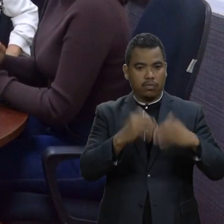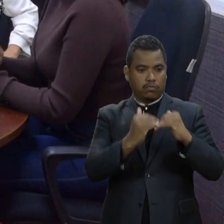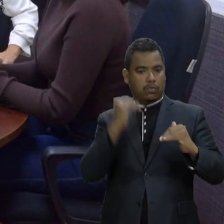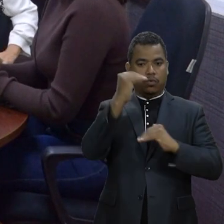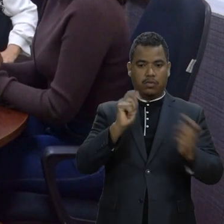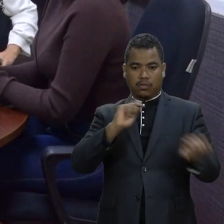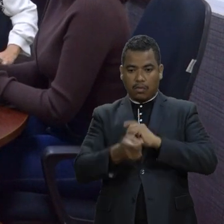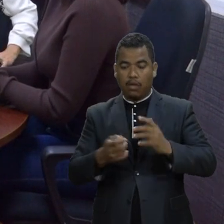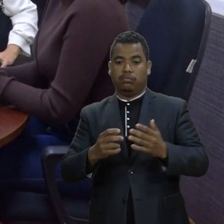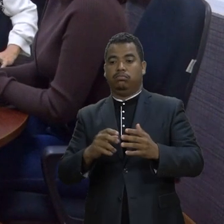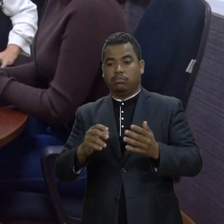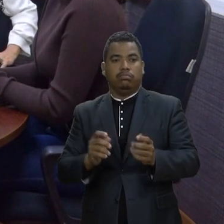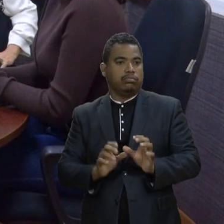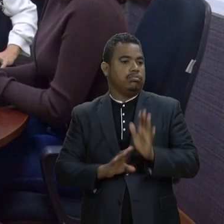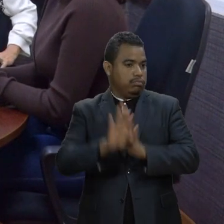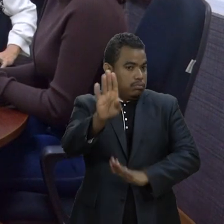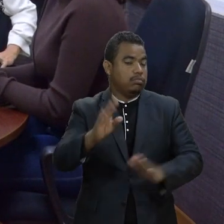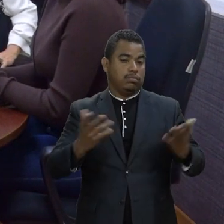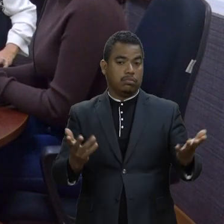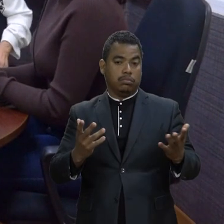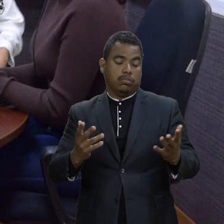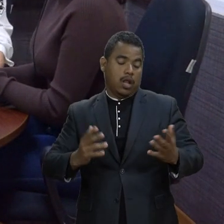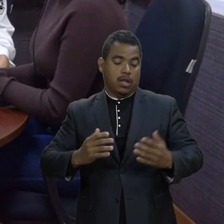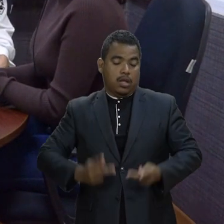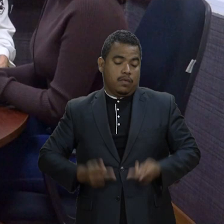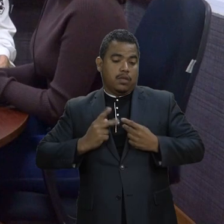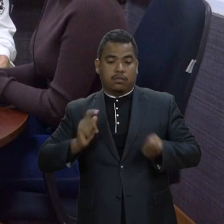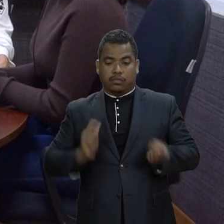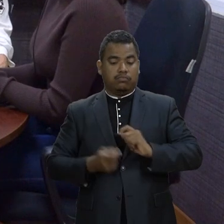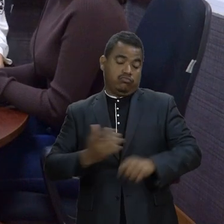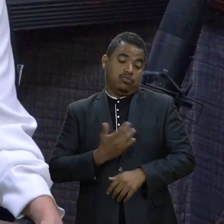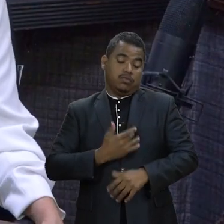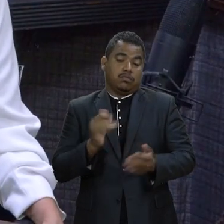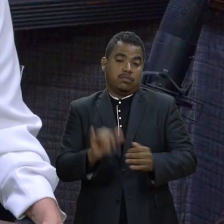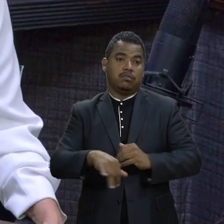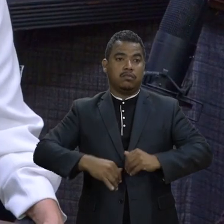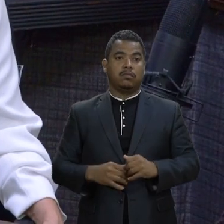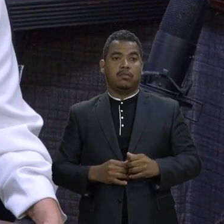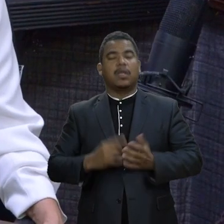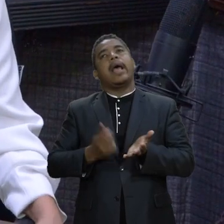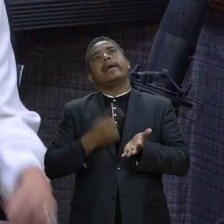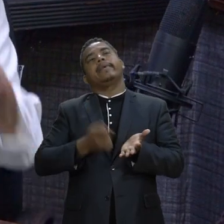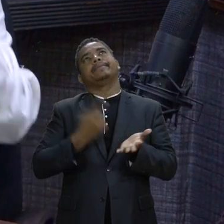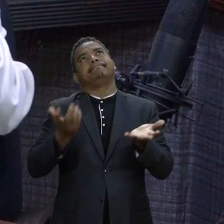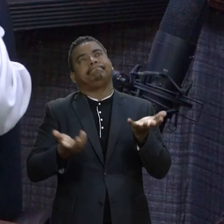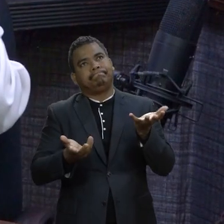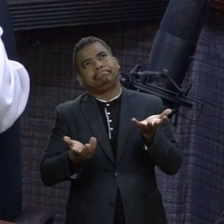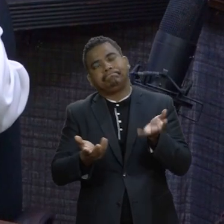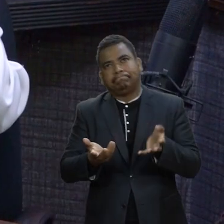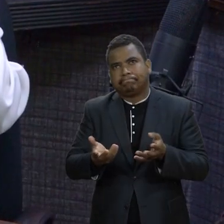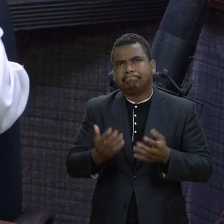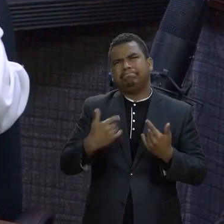volver a investigar las mismas personalidades? Sí, bueno, tú sabes qué pasa, que con la justicia es más